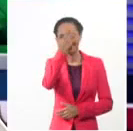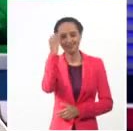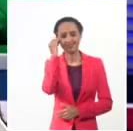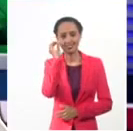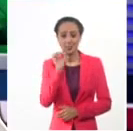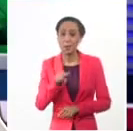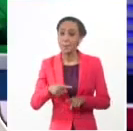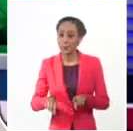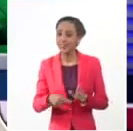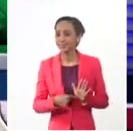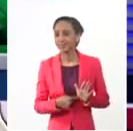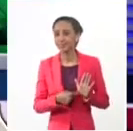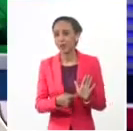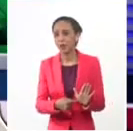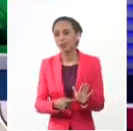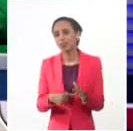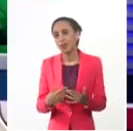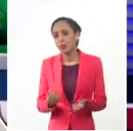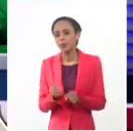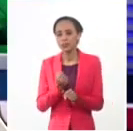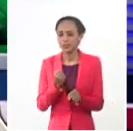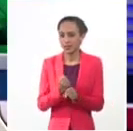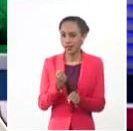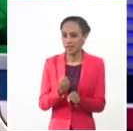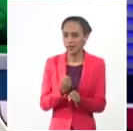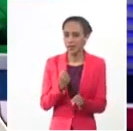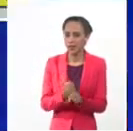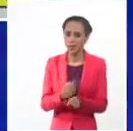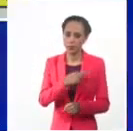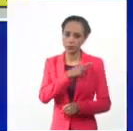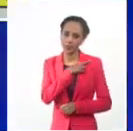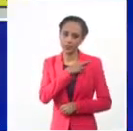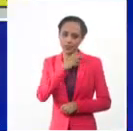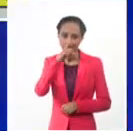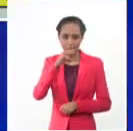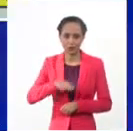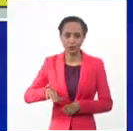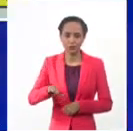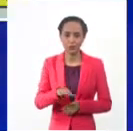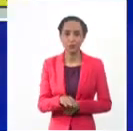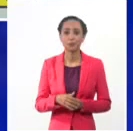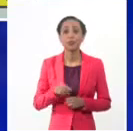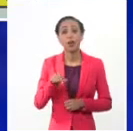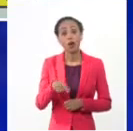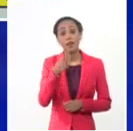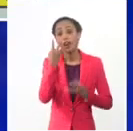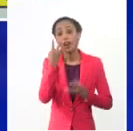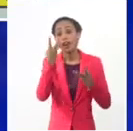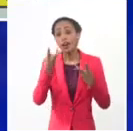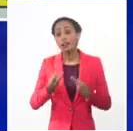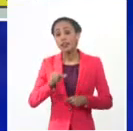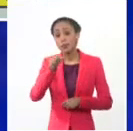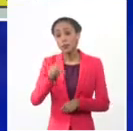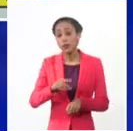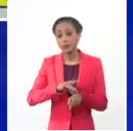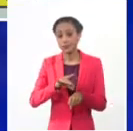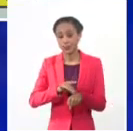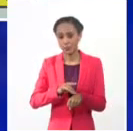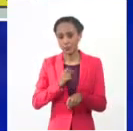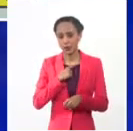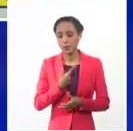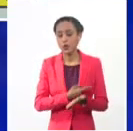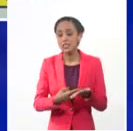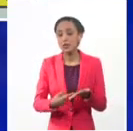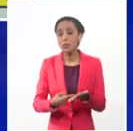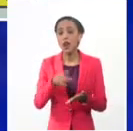estos resultados. La tasa de incidencia la podemos ver ahora en una pantalla, semana 47